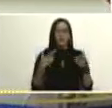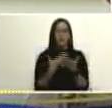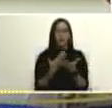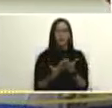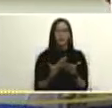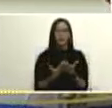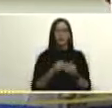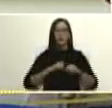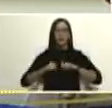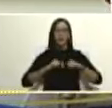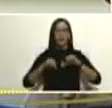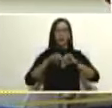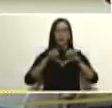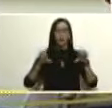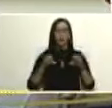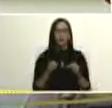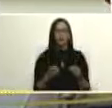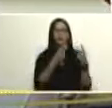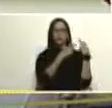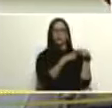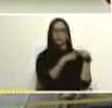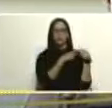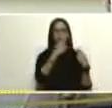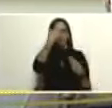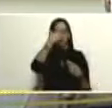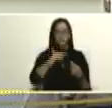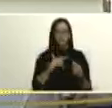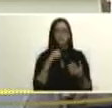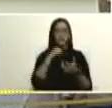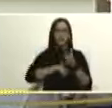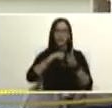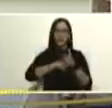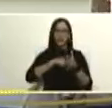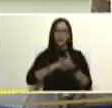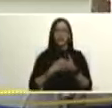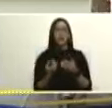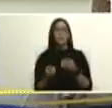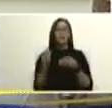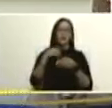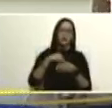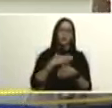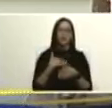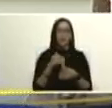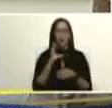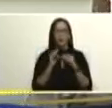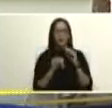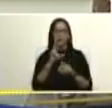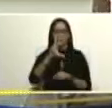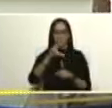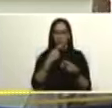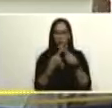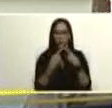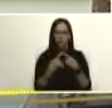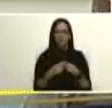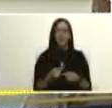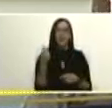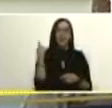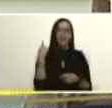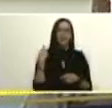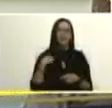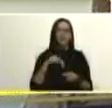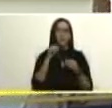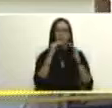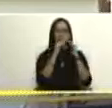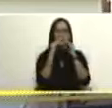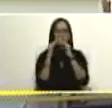ha tomado el protagonismo en esta batalla. Pero adicionalmente a eso quiero comentarle tres cosas nada más. Ayer tuvimos un casa por